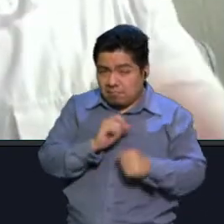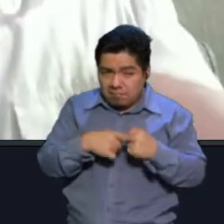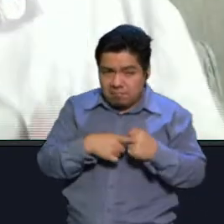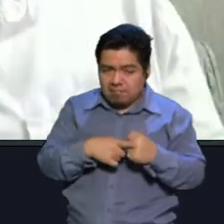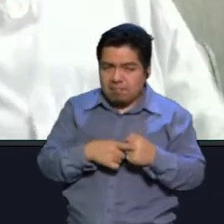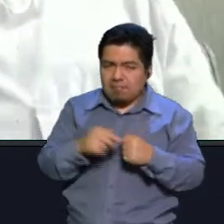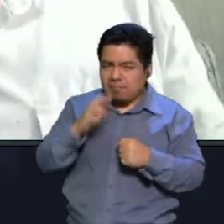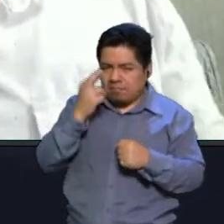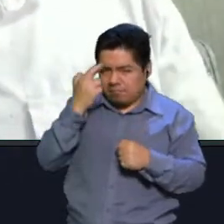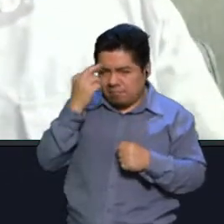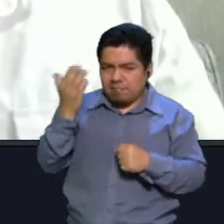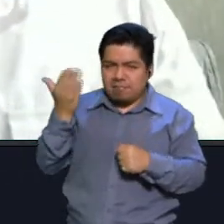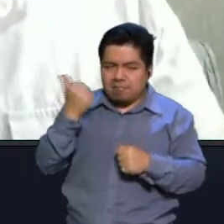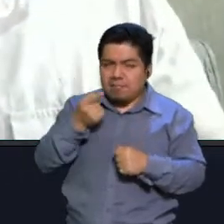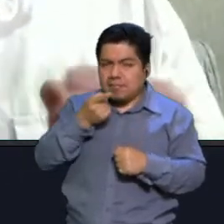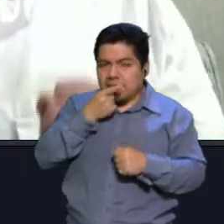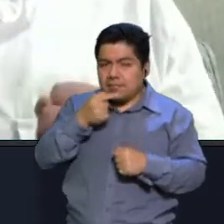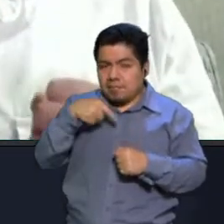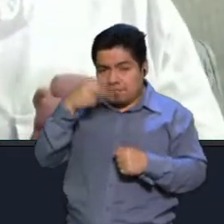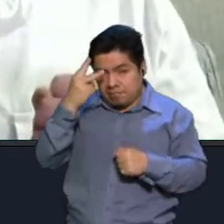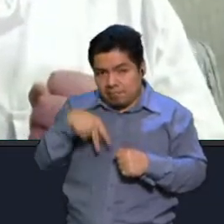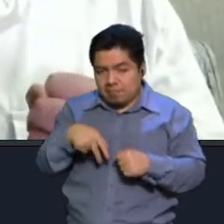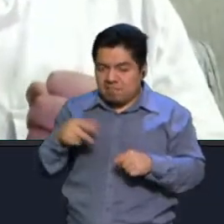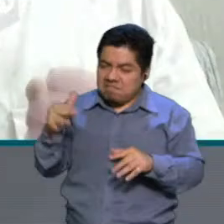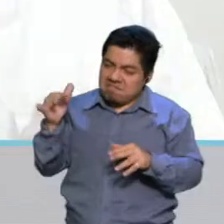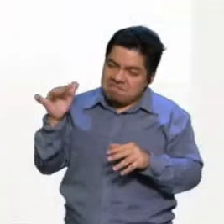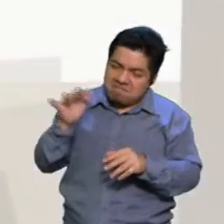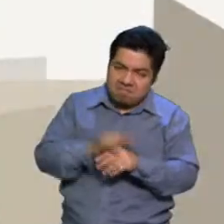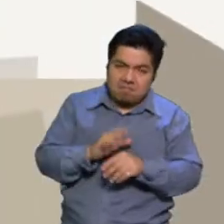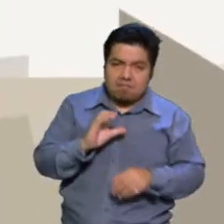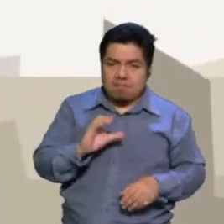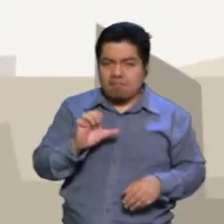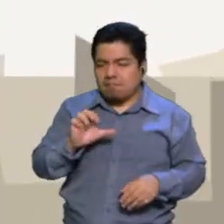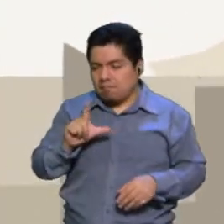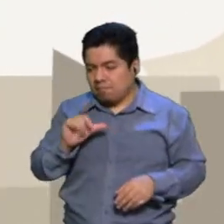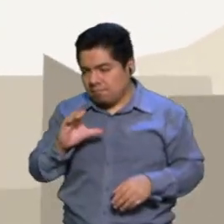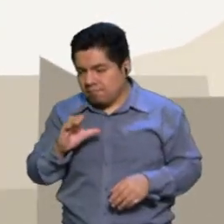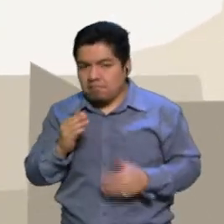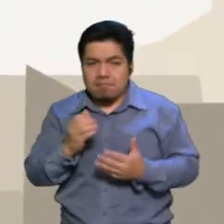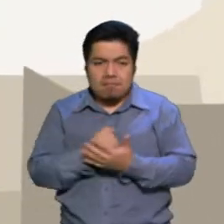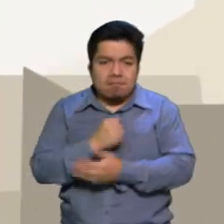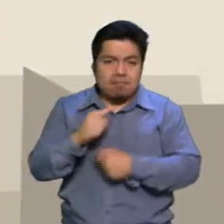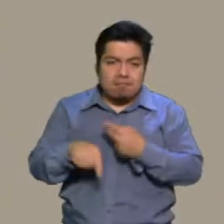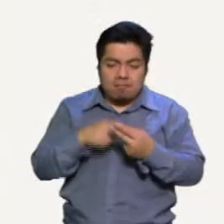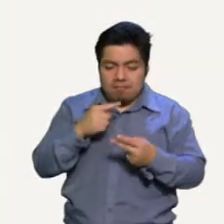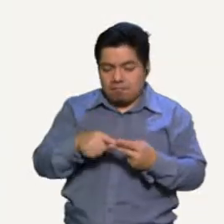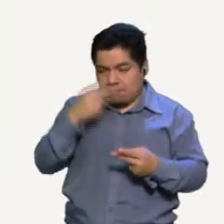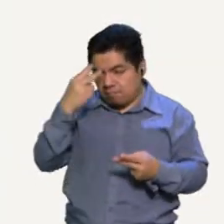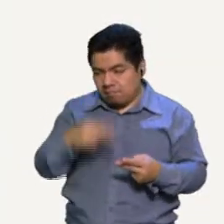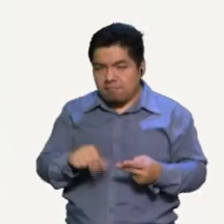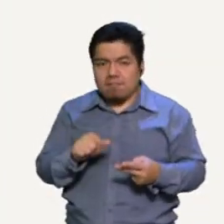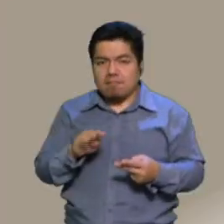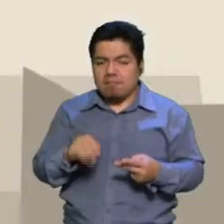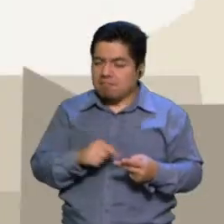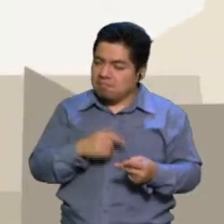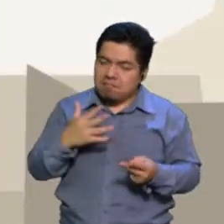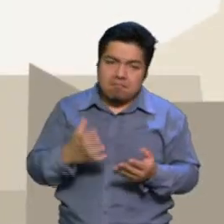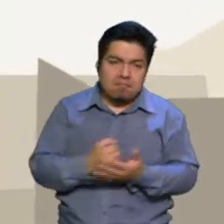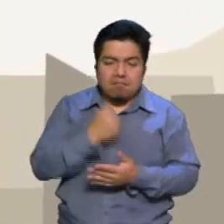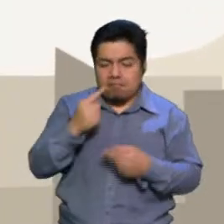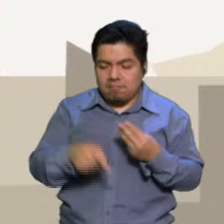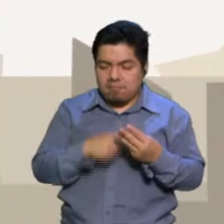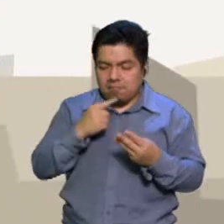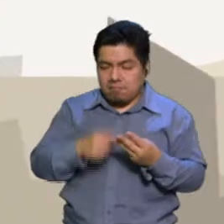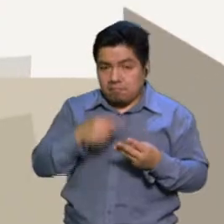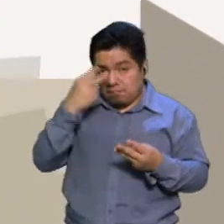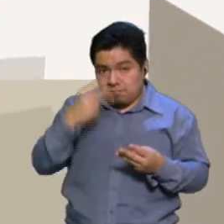aquí contigo lo dijimos, México va a apabullar a Ecuador en la CELAC y lo apabulló. México va a apabullar en el ALBA y lo apabulló. México incluso